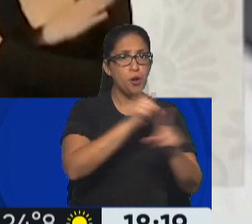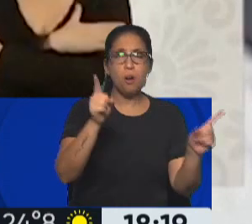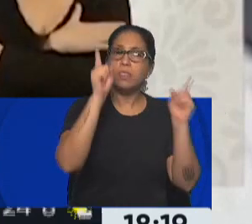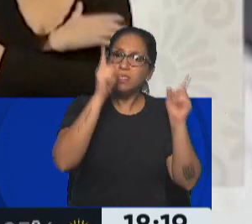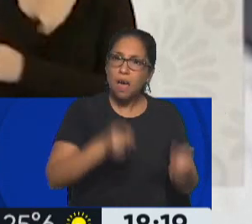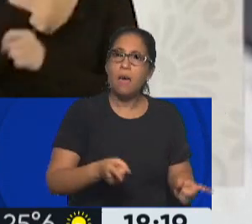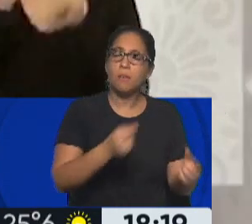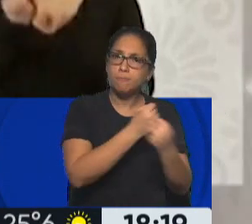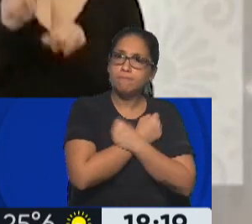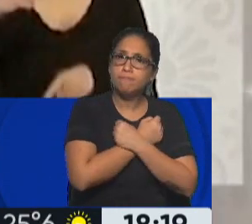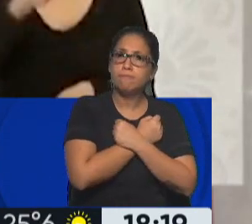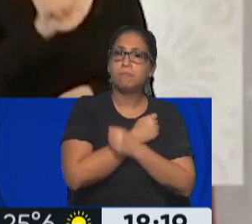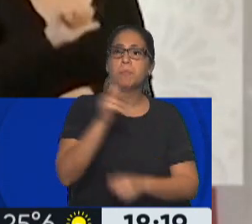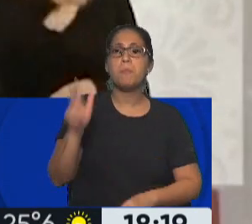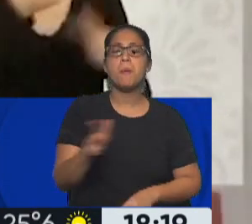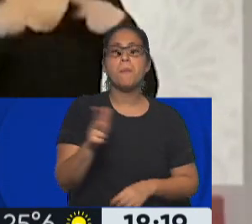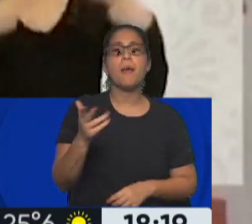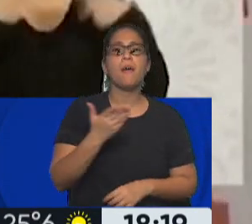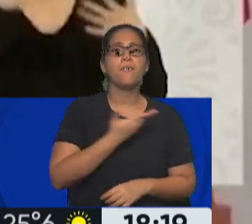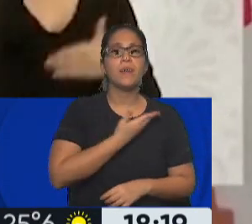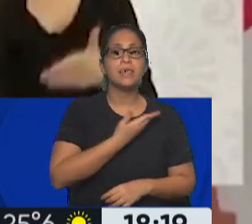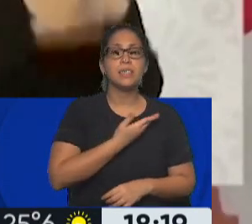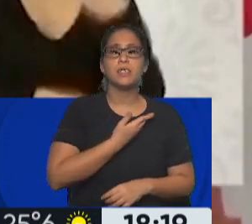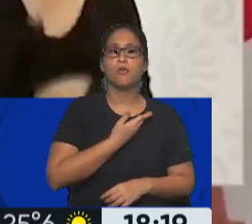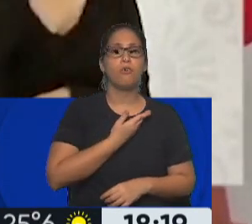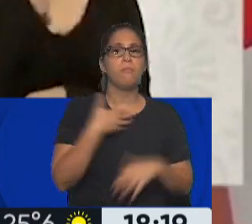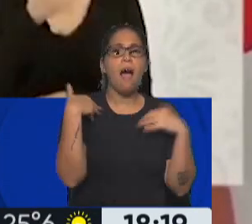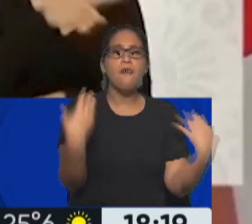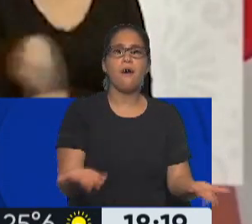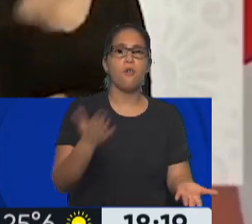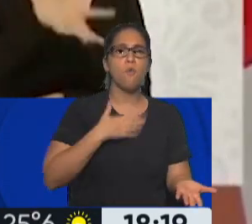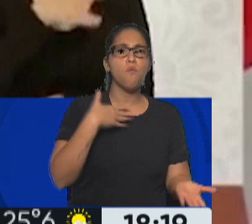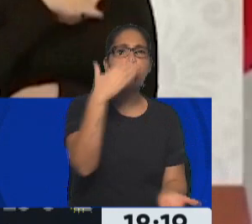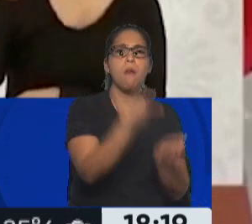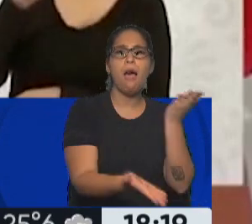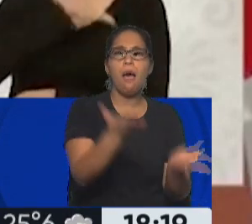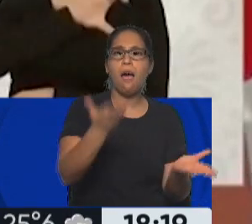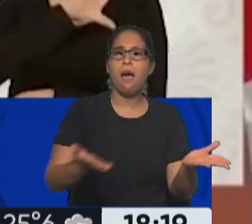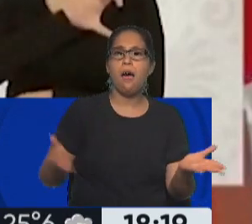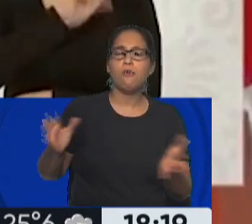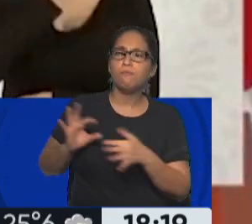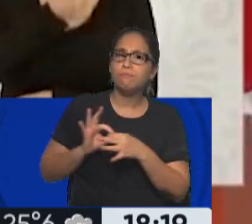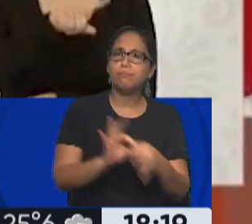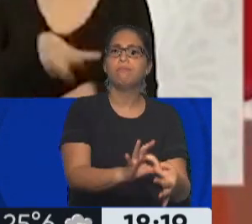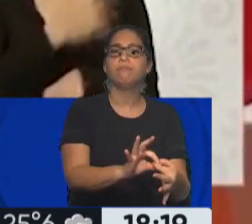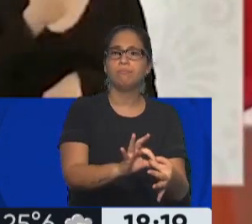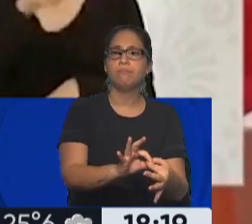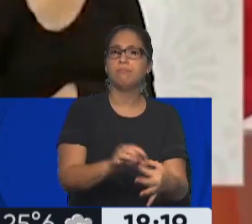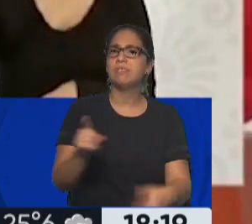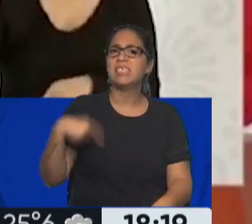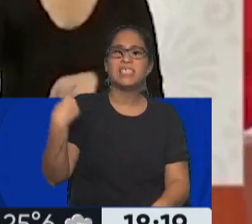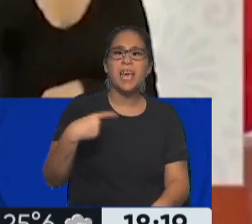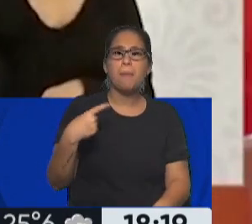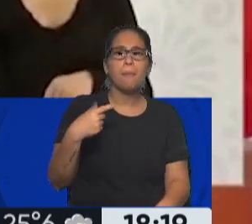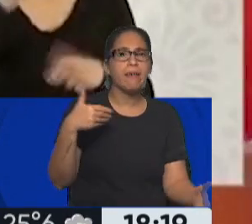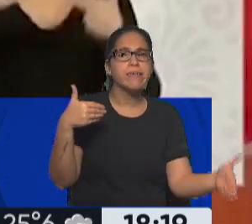Papa Francisco fue un humanista, un hombre que estuvo cerca siempre